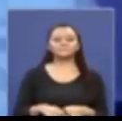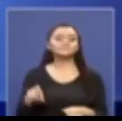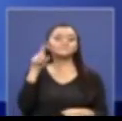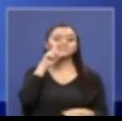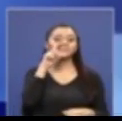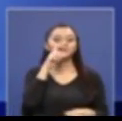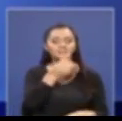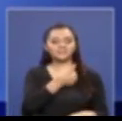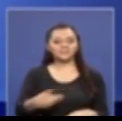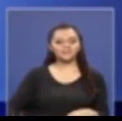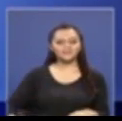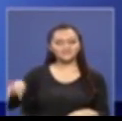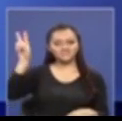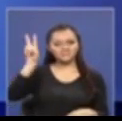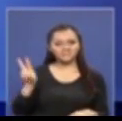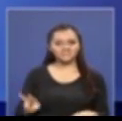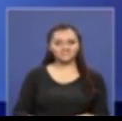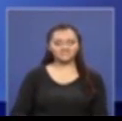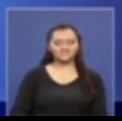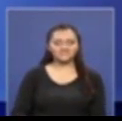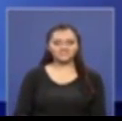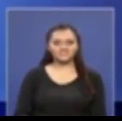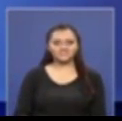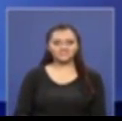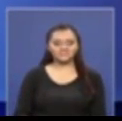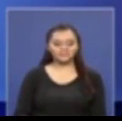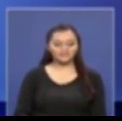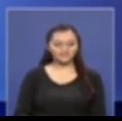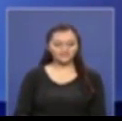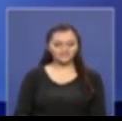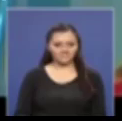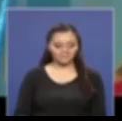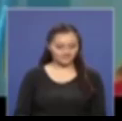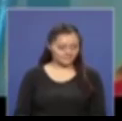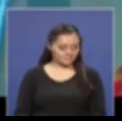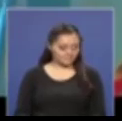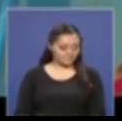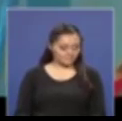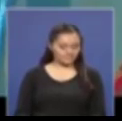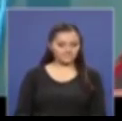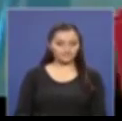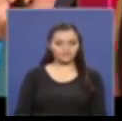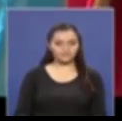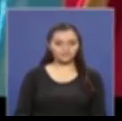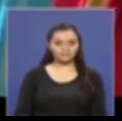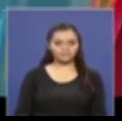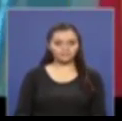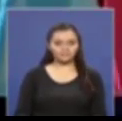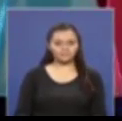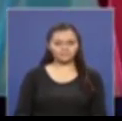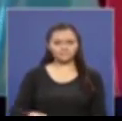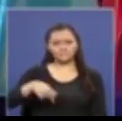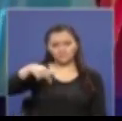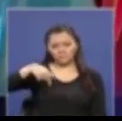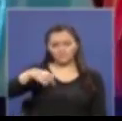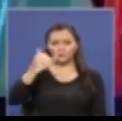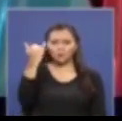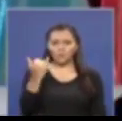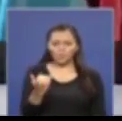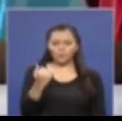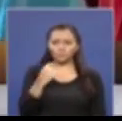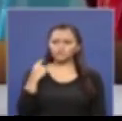Nicolás Maduro, presidente de la República Bolivariana de Venezuela. Que esta voz común que ha